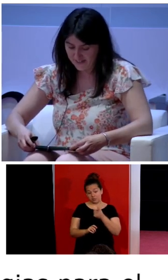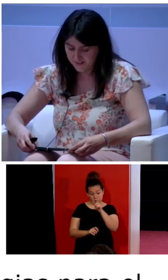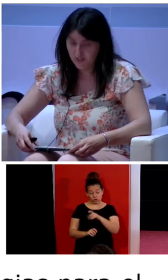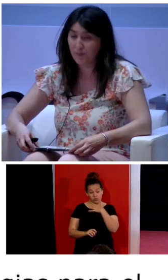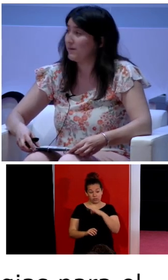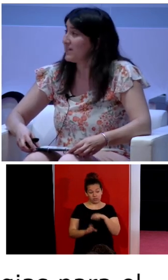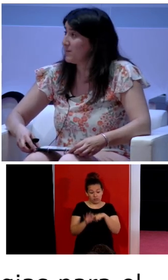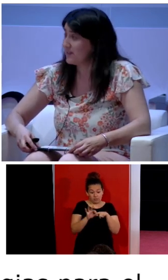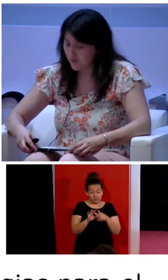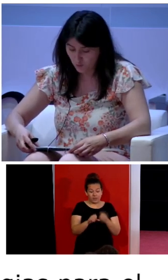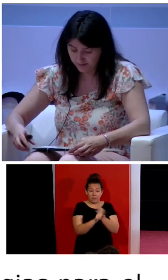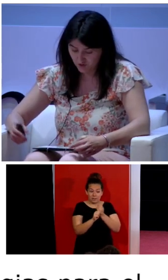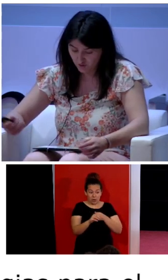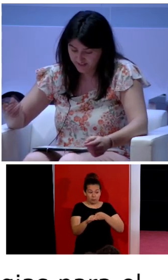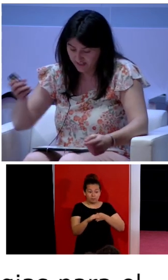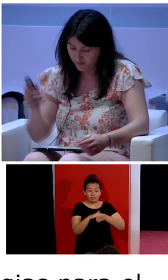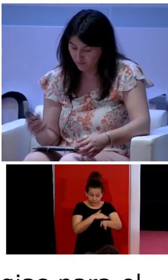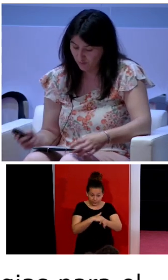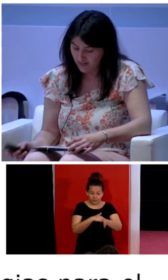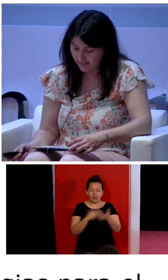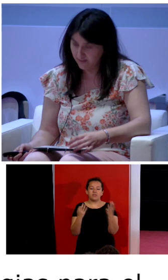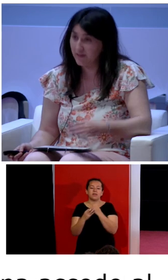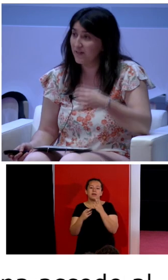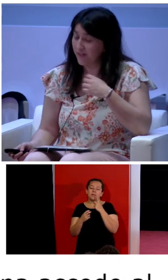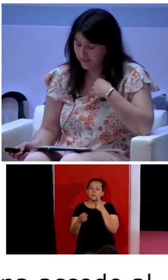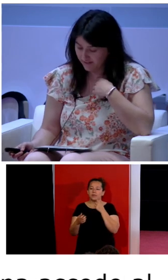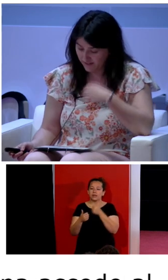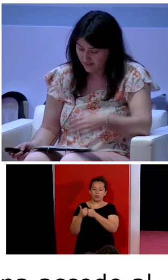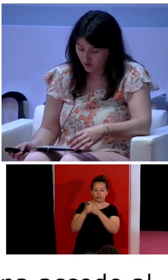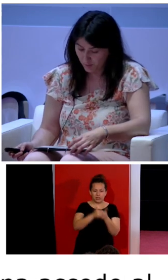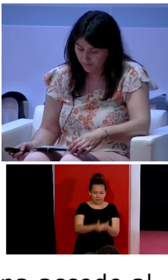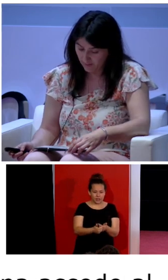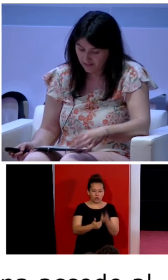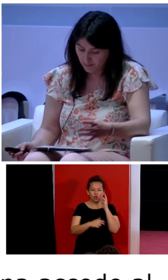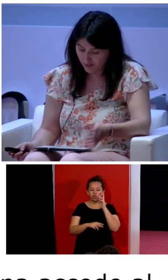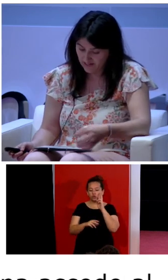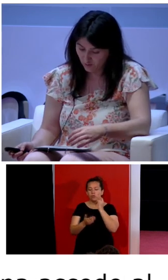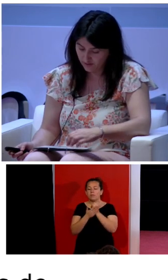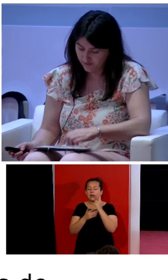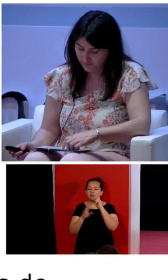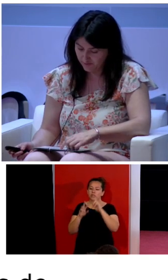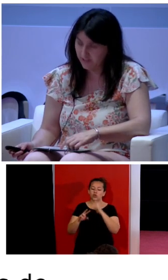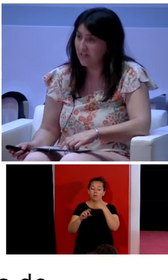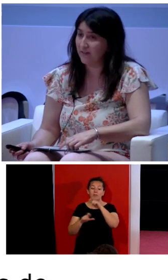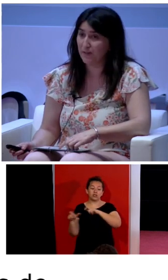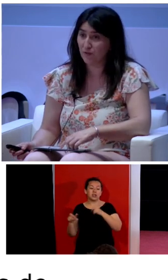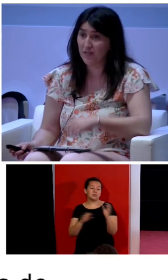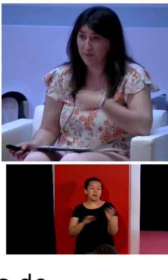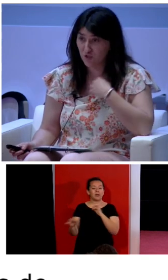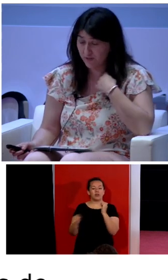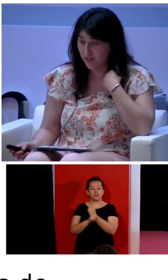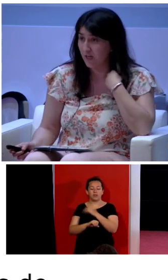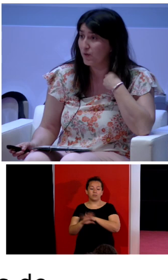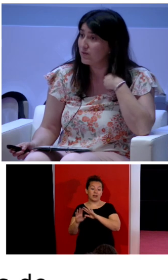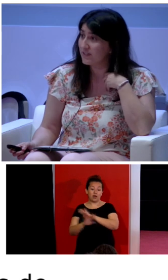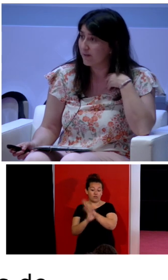es necesario prever de medidas de supervisión y seguimiento a través de referentes y o preparadores laborales con el fin de facilitar la adaptación de la